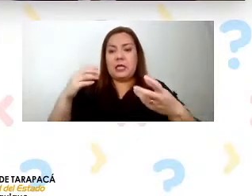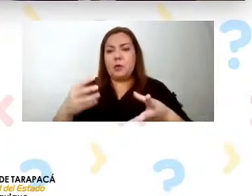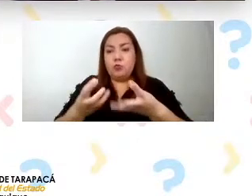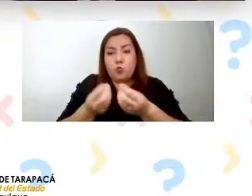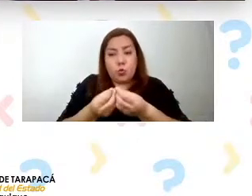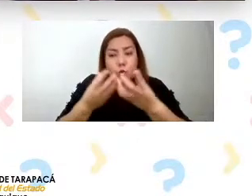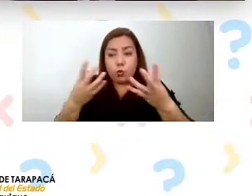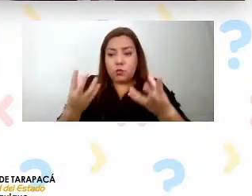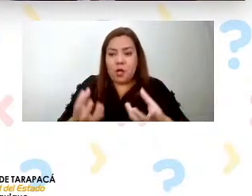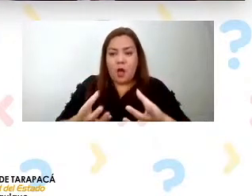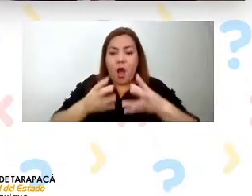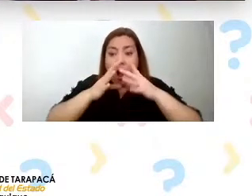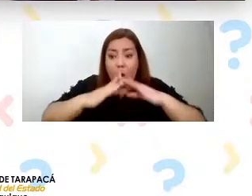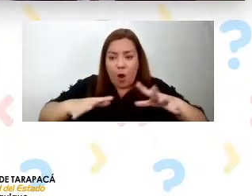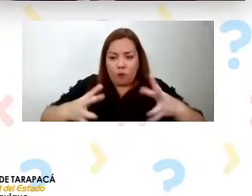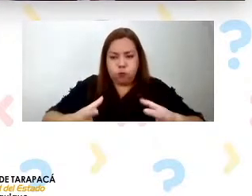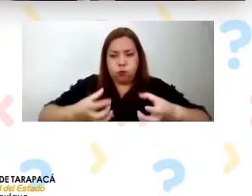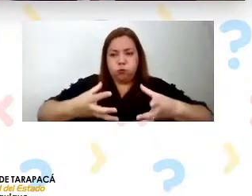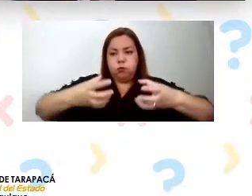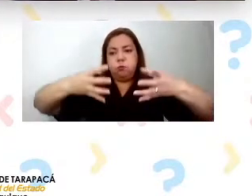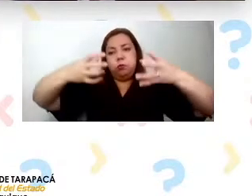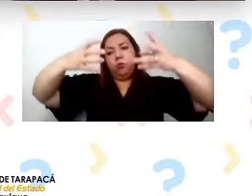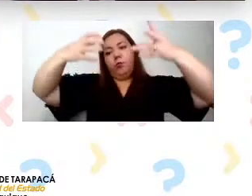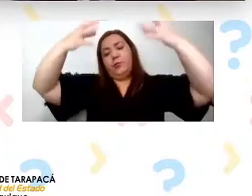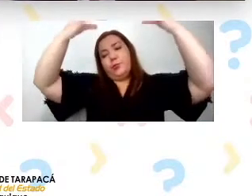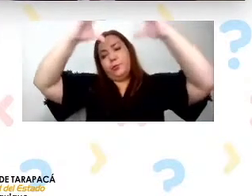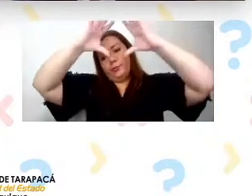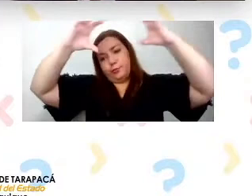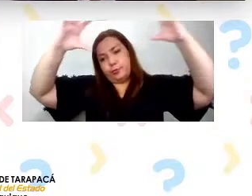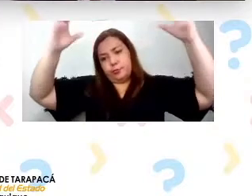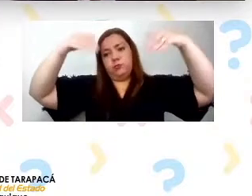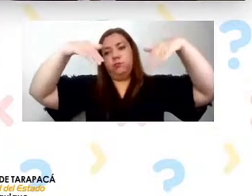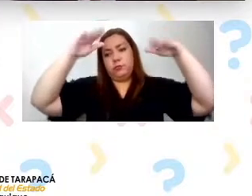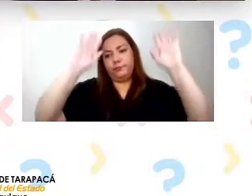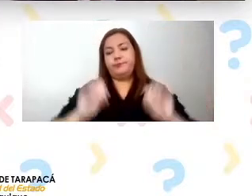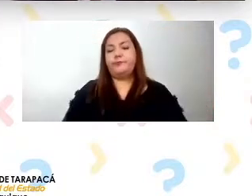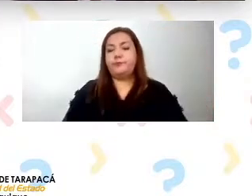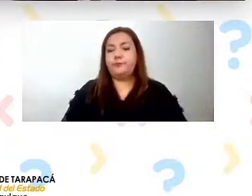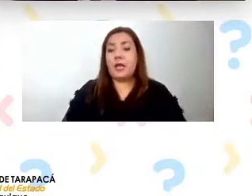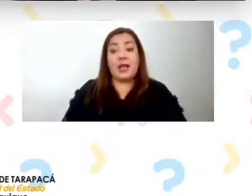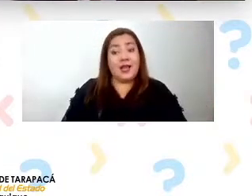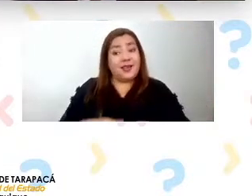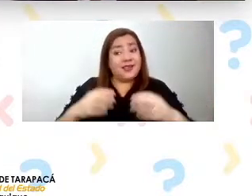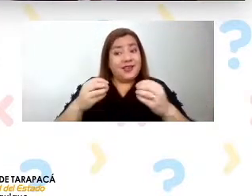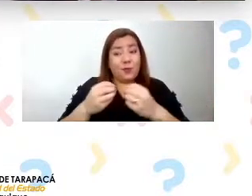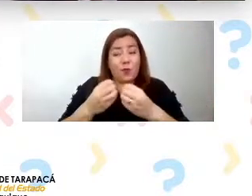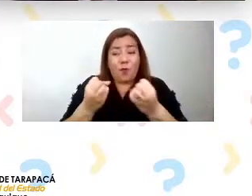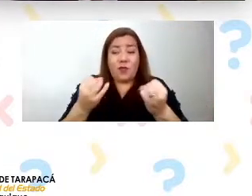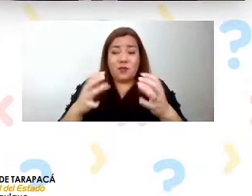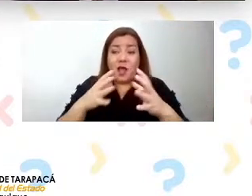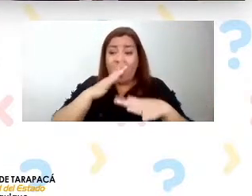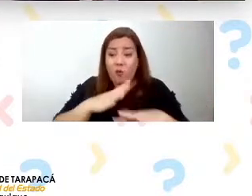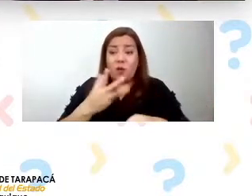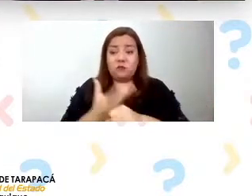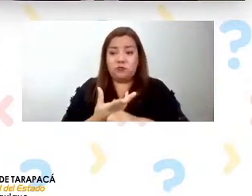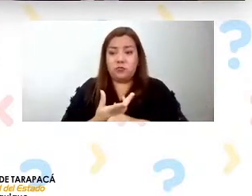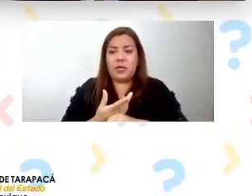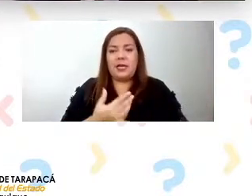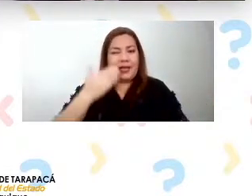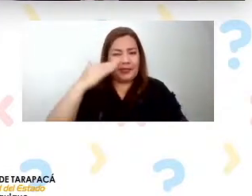evaporación, las cantidades de aguas que existen son principalmente